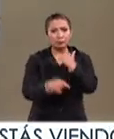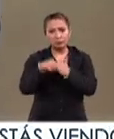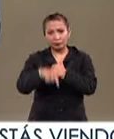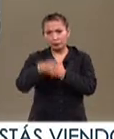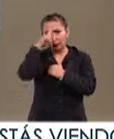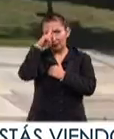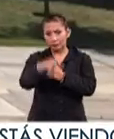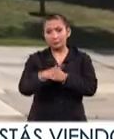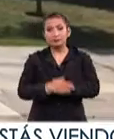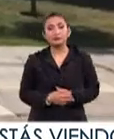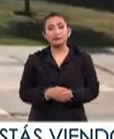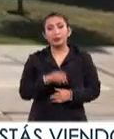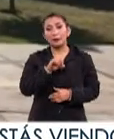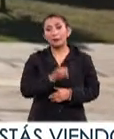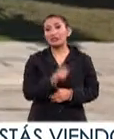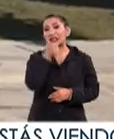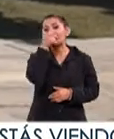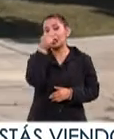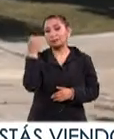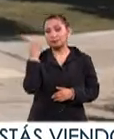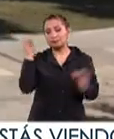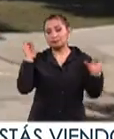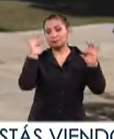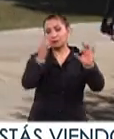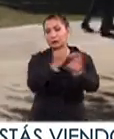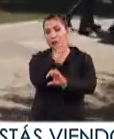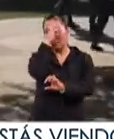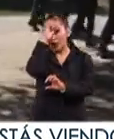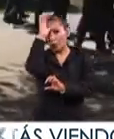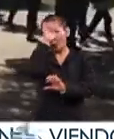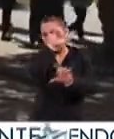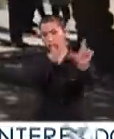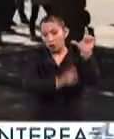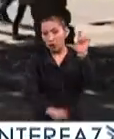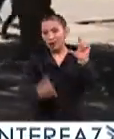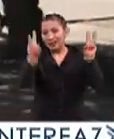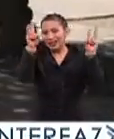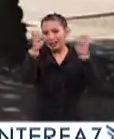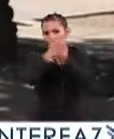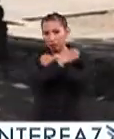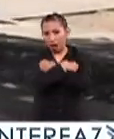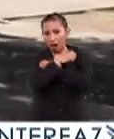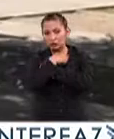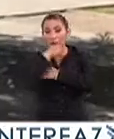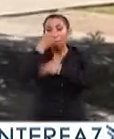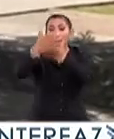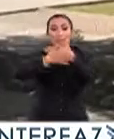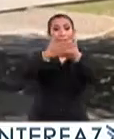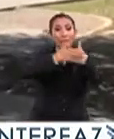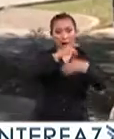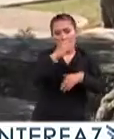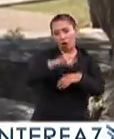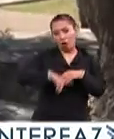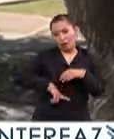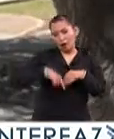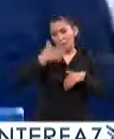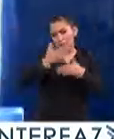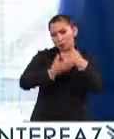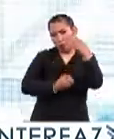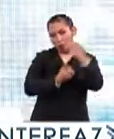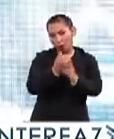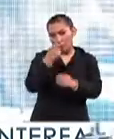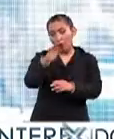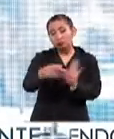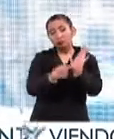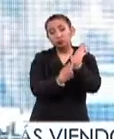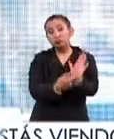nuestra nación. En el 26º Foro Estatal para el Acuerdo Nacional sobre la Educación, convocado por el próximo gobierno federal,